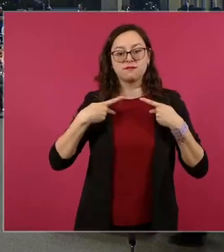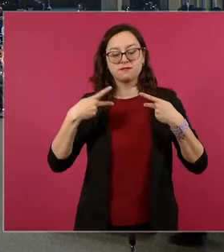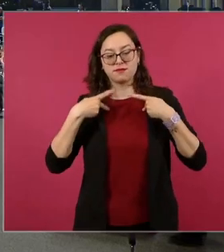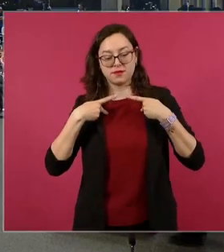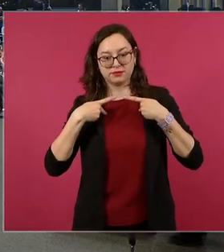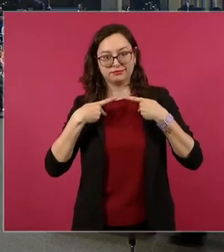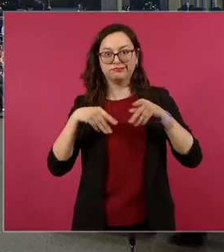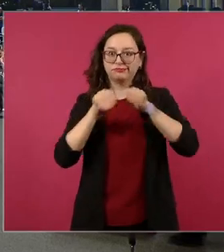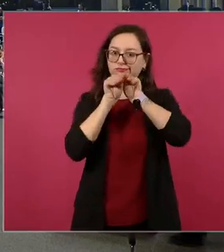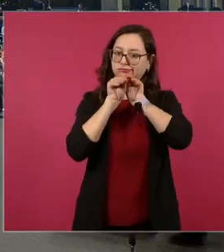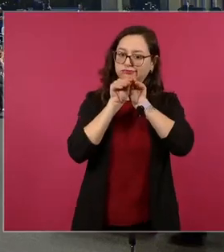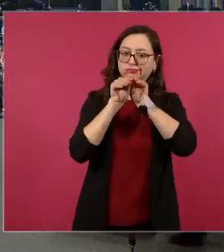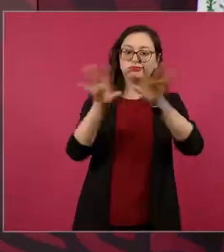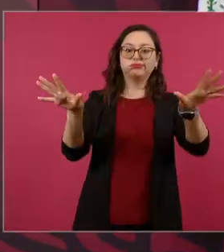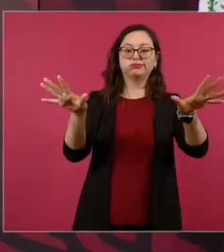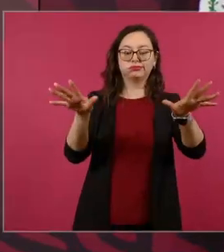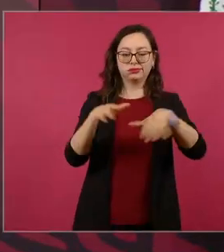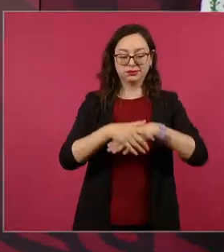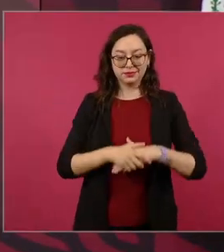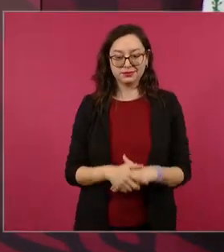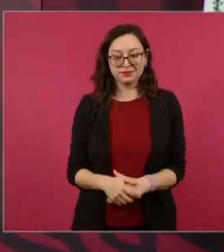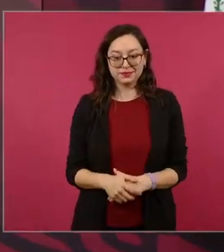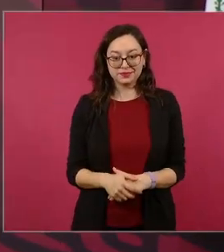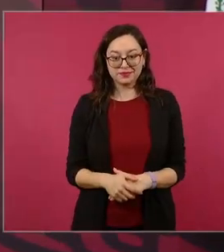porque hay muchos